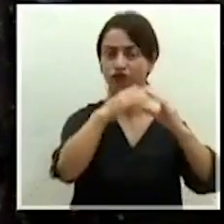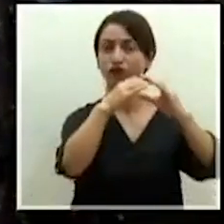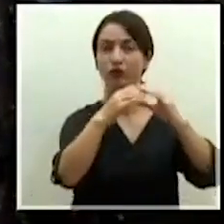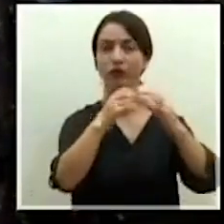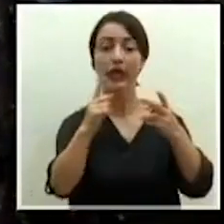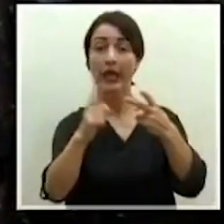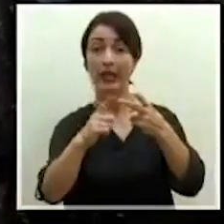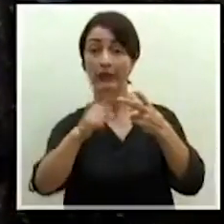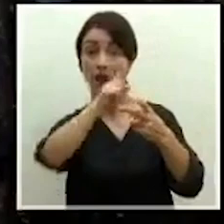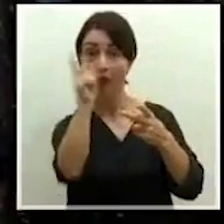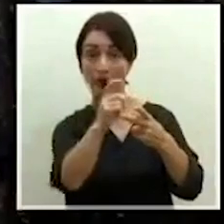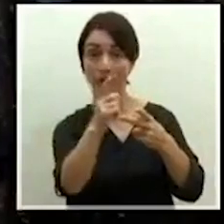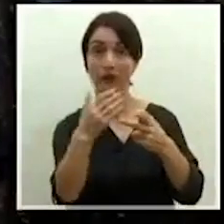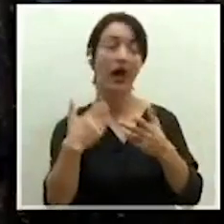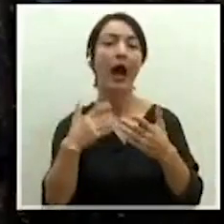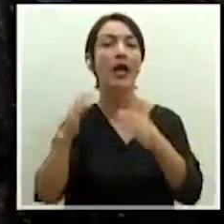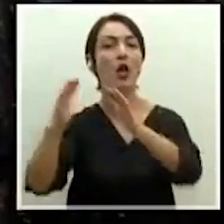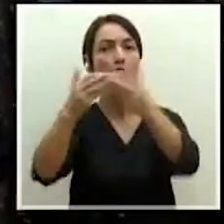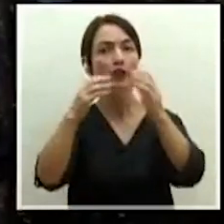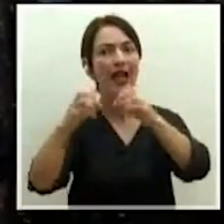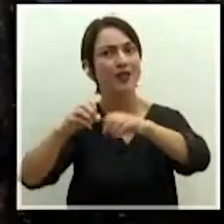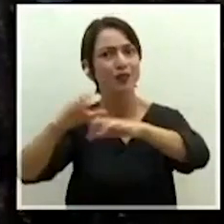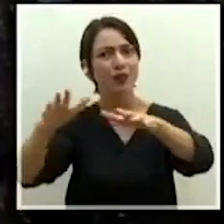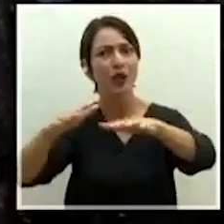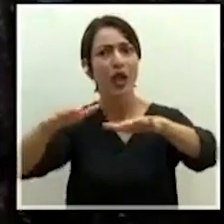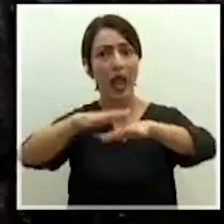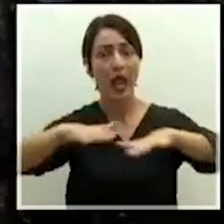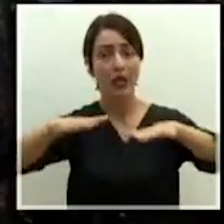es, ¿hay contagio comunitario en la zona norte?